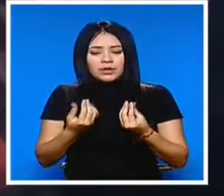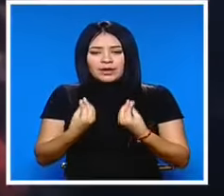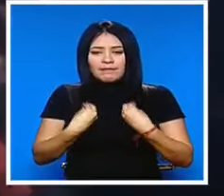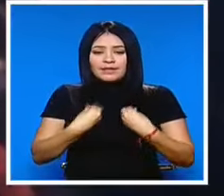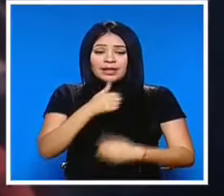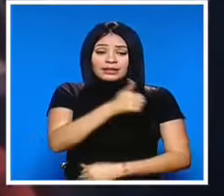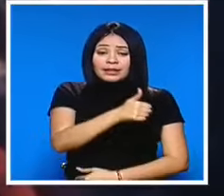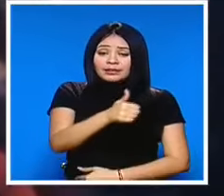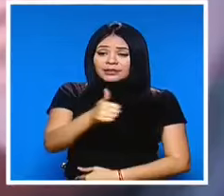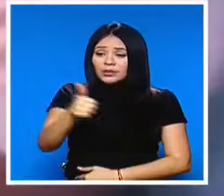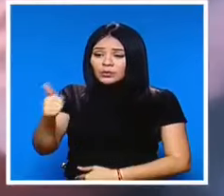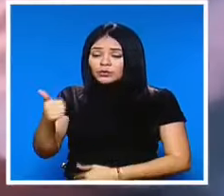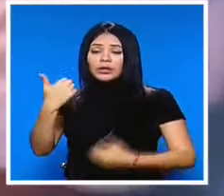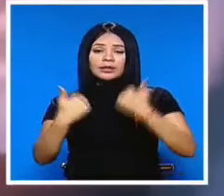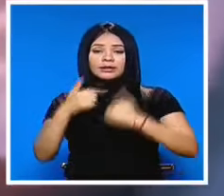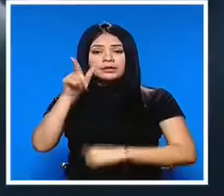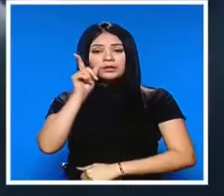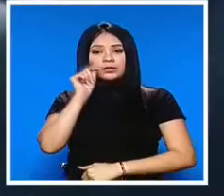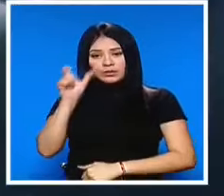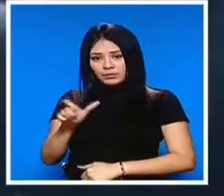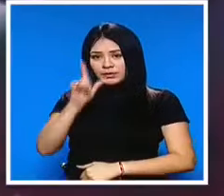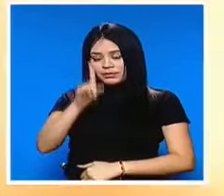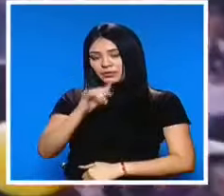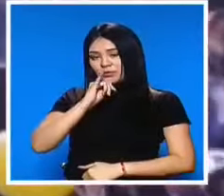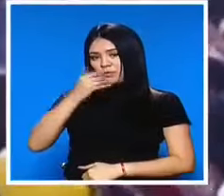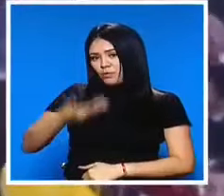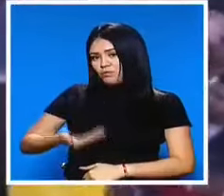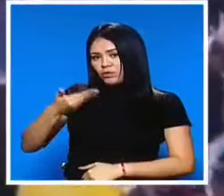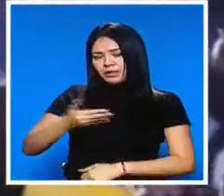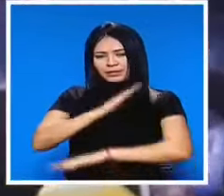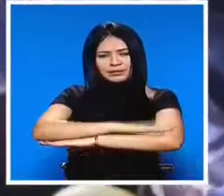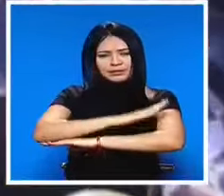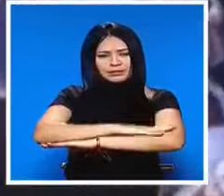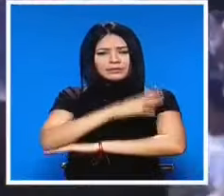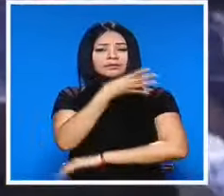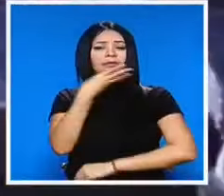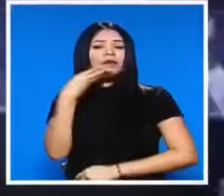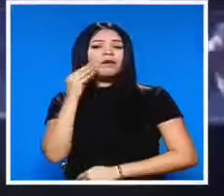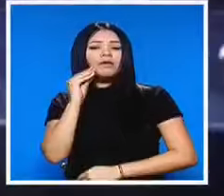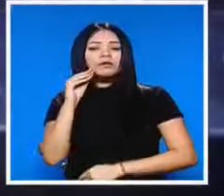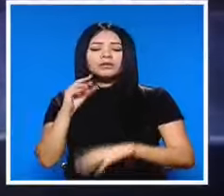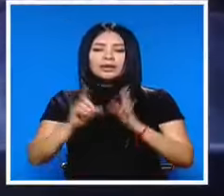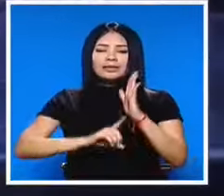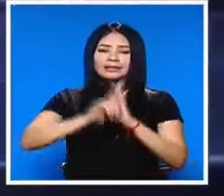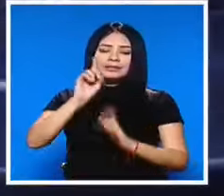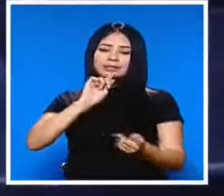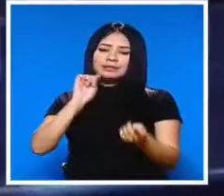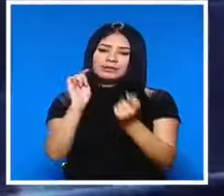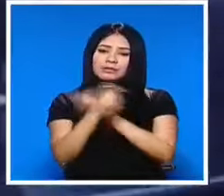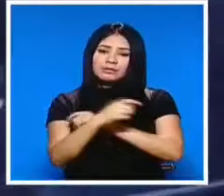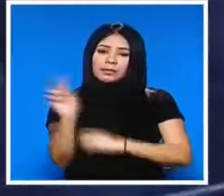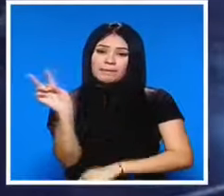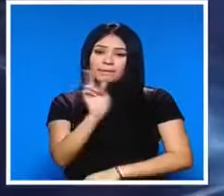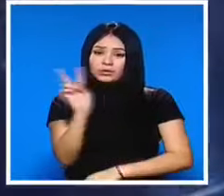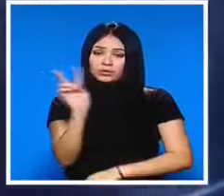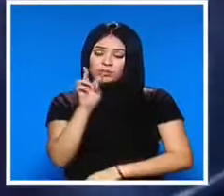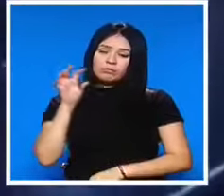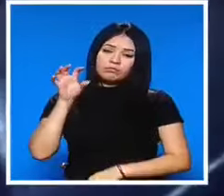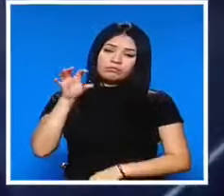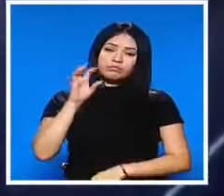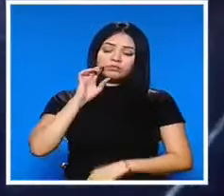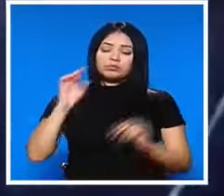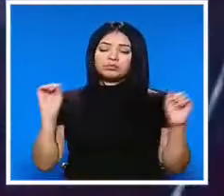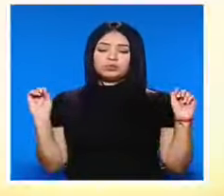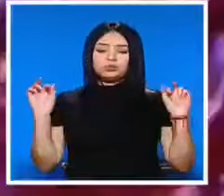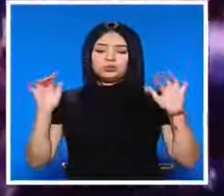persona. Asimismo, el candidato resaltó el rol fundamental que juega la juventud en el desarrollo y transformación de Venezuela. El encuentro contó